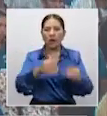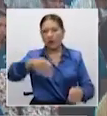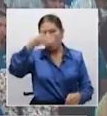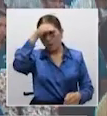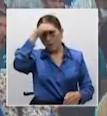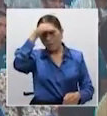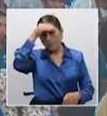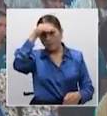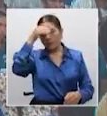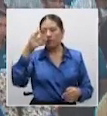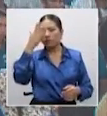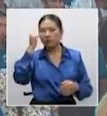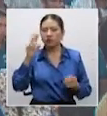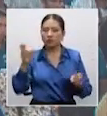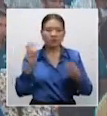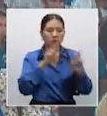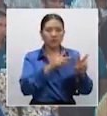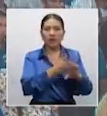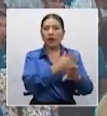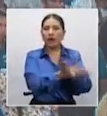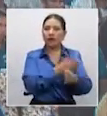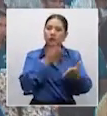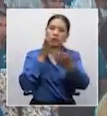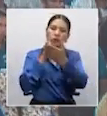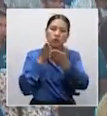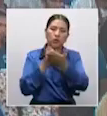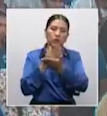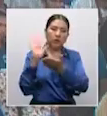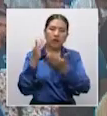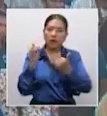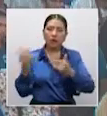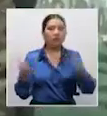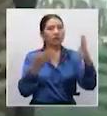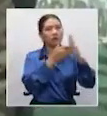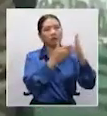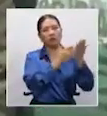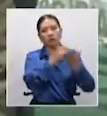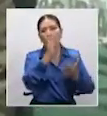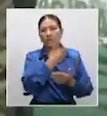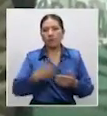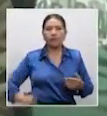busca acortar el mandato del presidente Luis Arce Catacora.